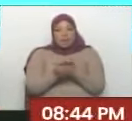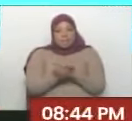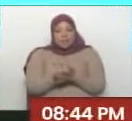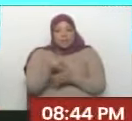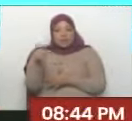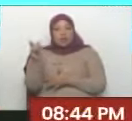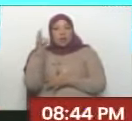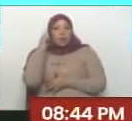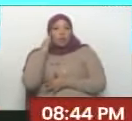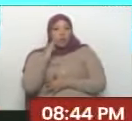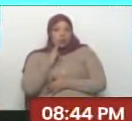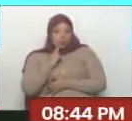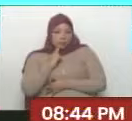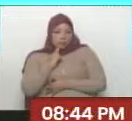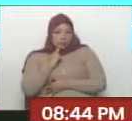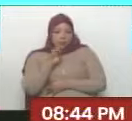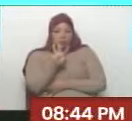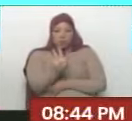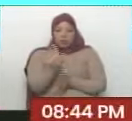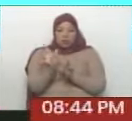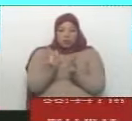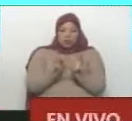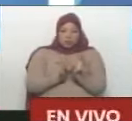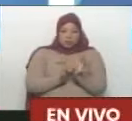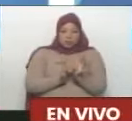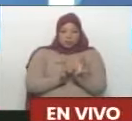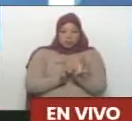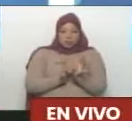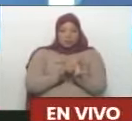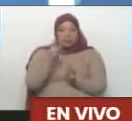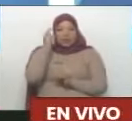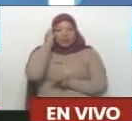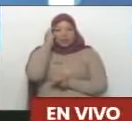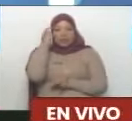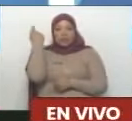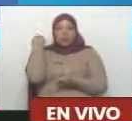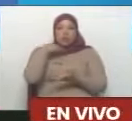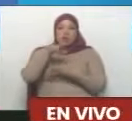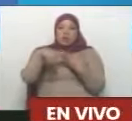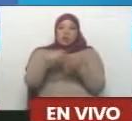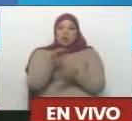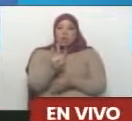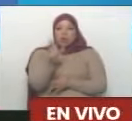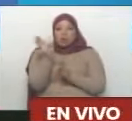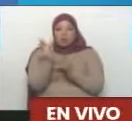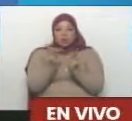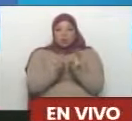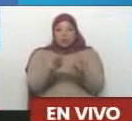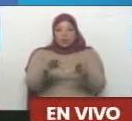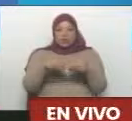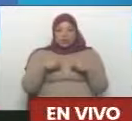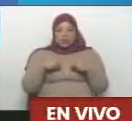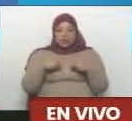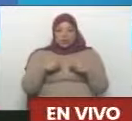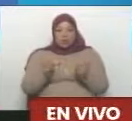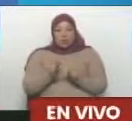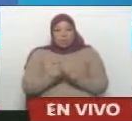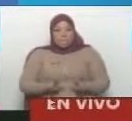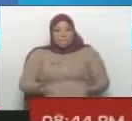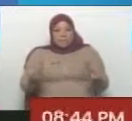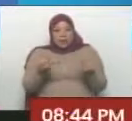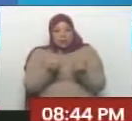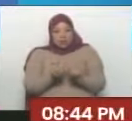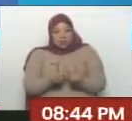Ciudad Bolívar. 4 de abril, entonces. Fiesta Nacional del 4. Y reconocimiento a los valores de